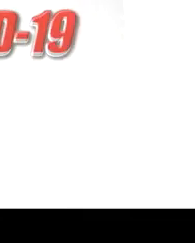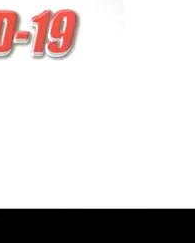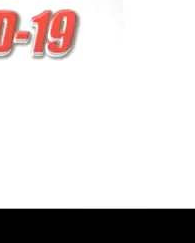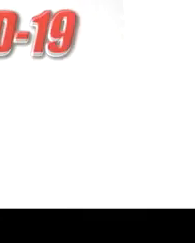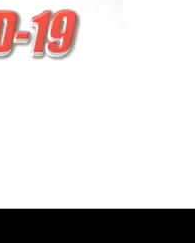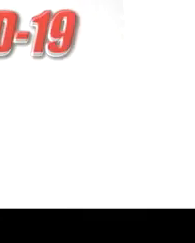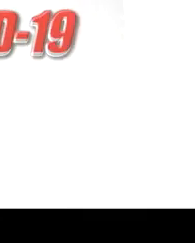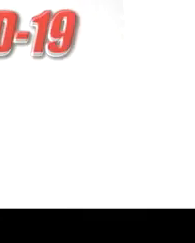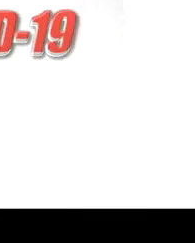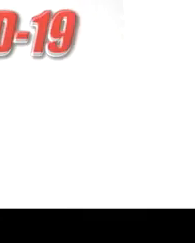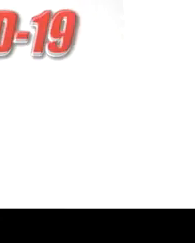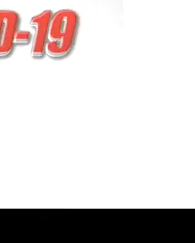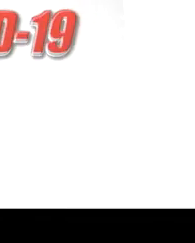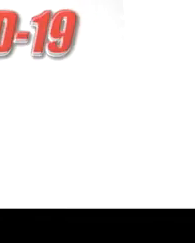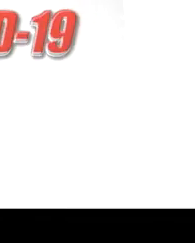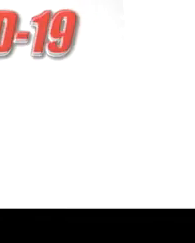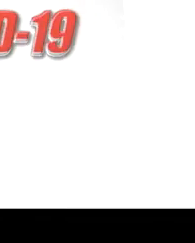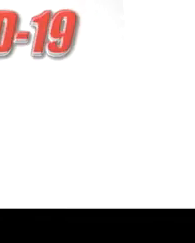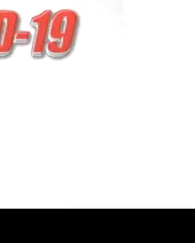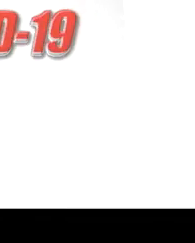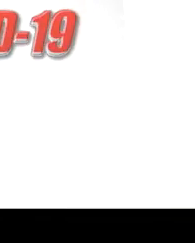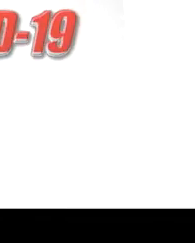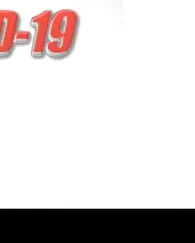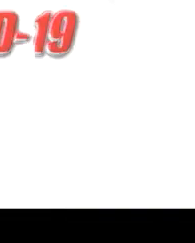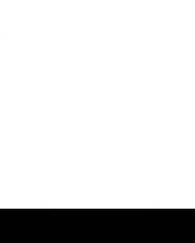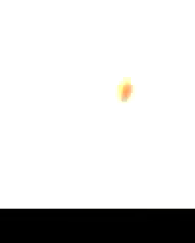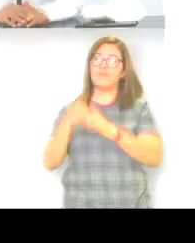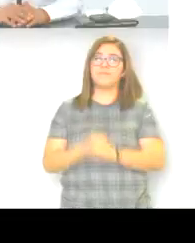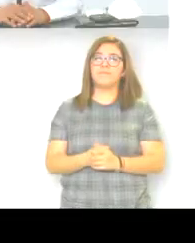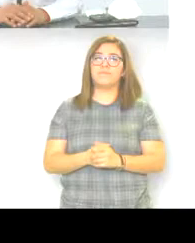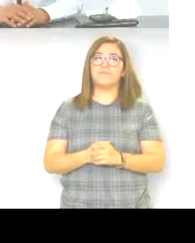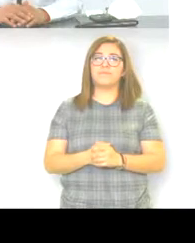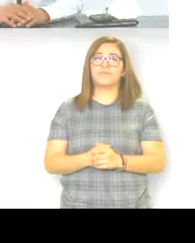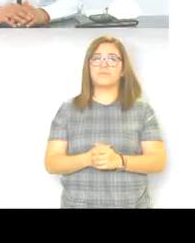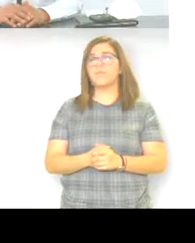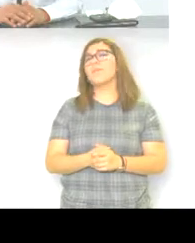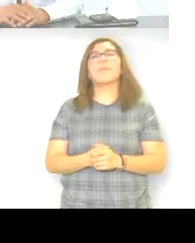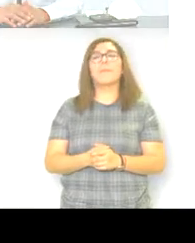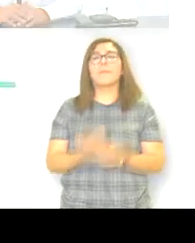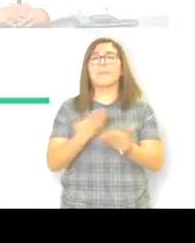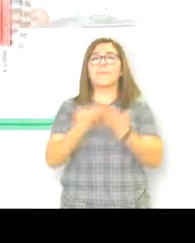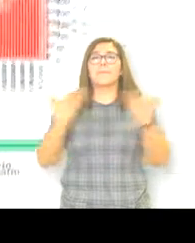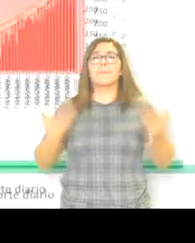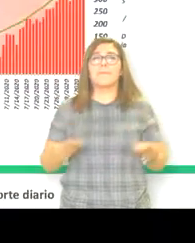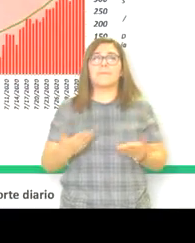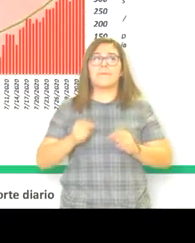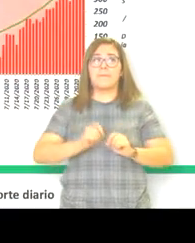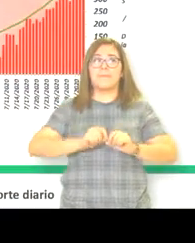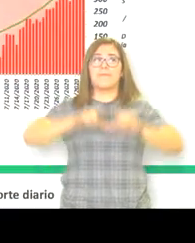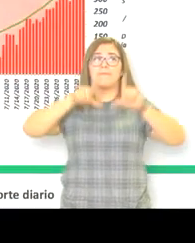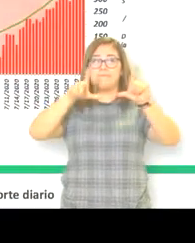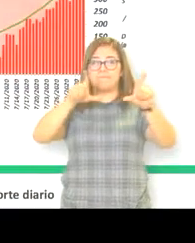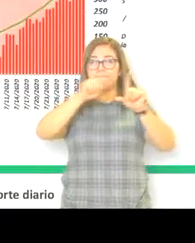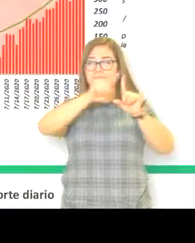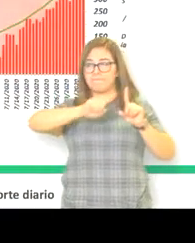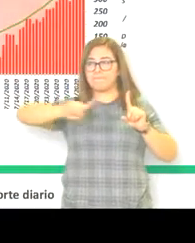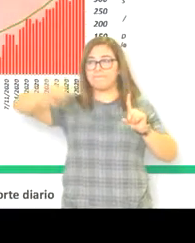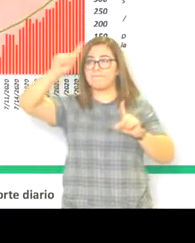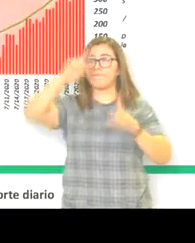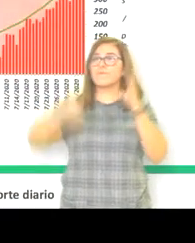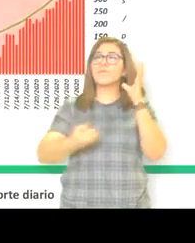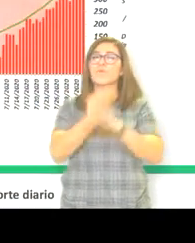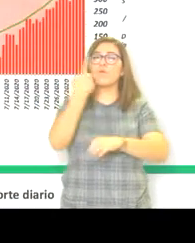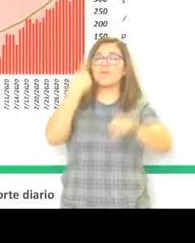Actualización COVID-19 San Luis Potosí. Pasamos a revisar nuestra gráfica de casos